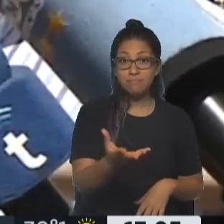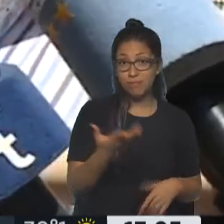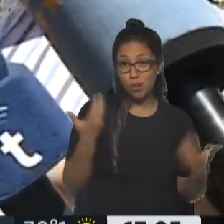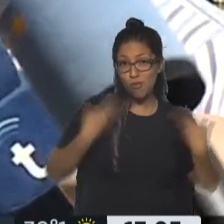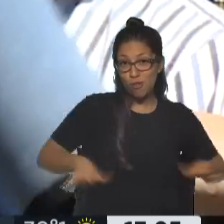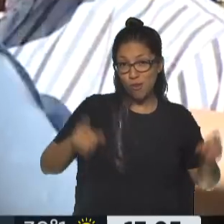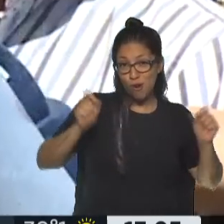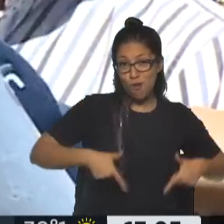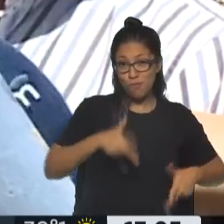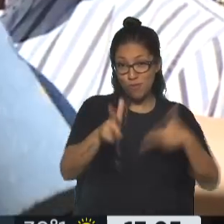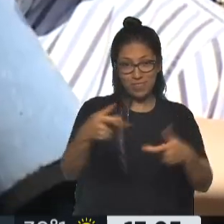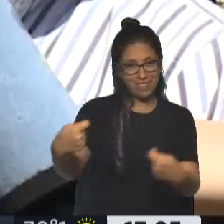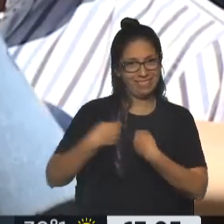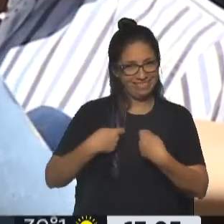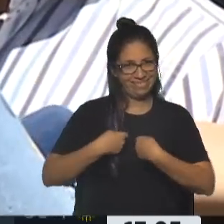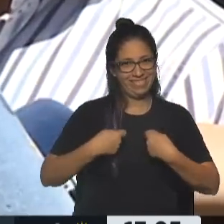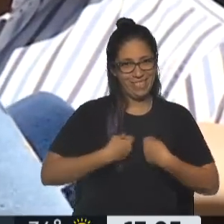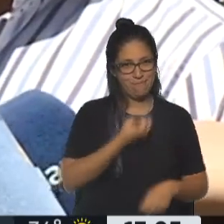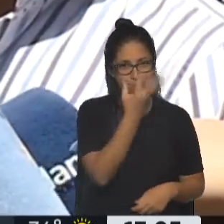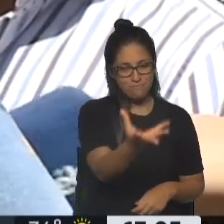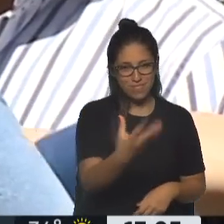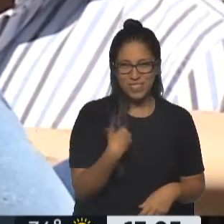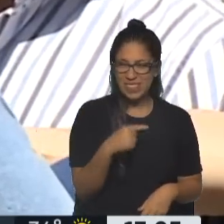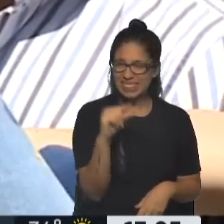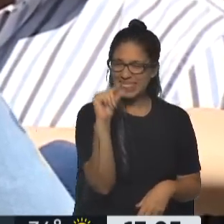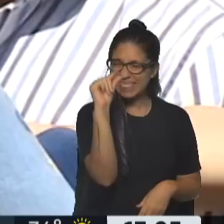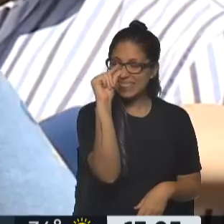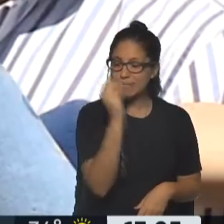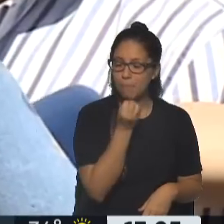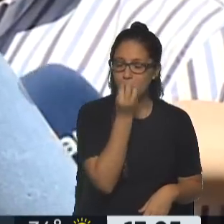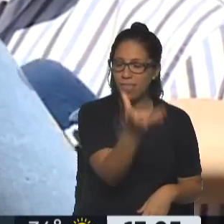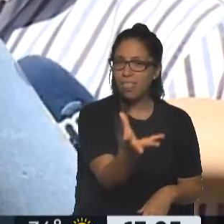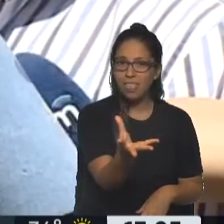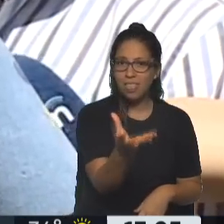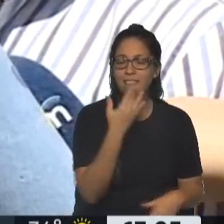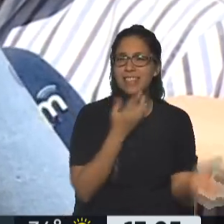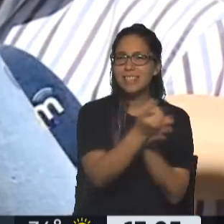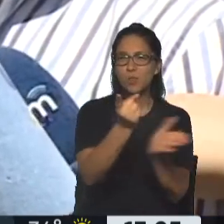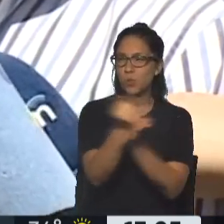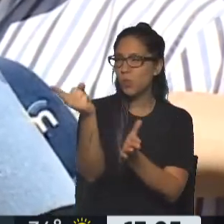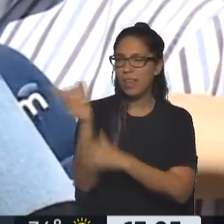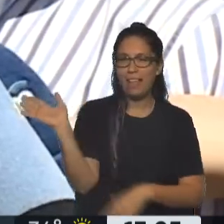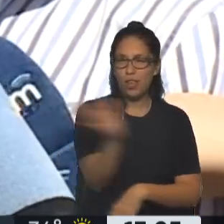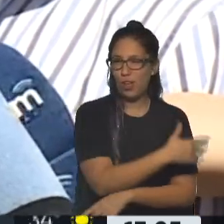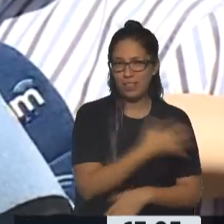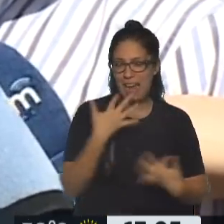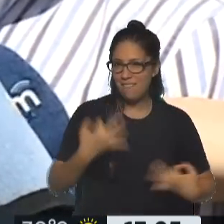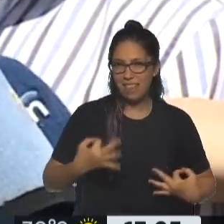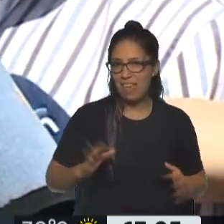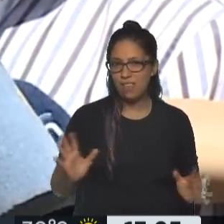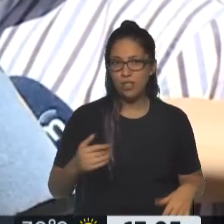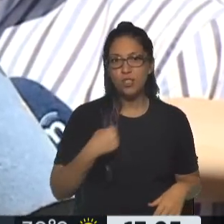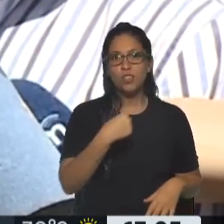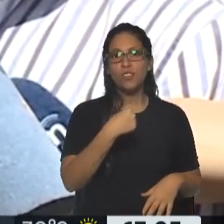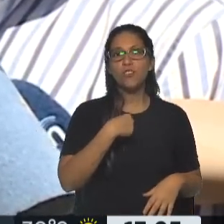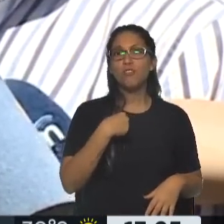Coloquialmente. Me están llevando, estoy a muy corto tiempo de empezar a insultar a todo el mundo, pero realmente yo pregunto de